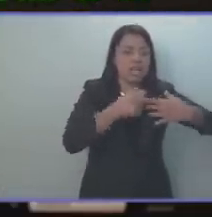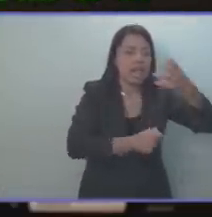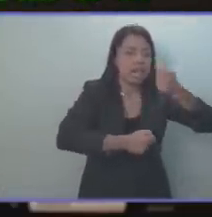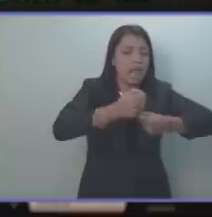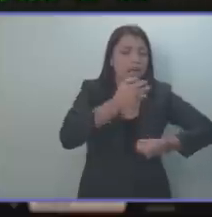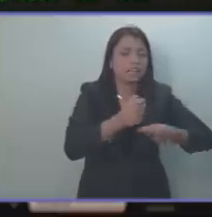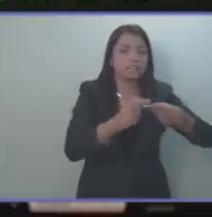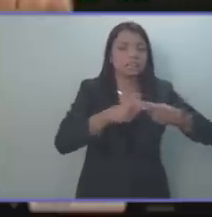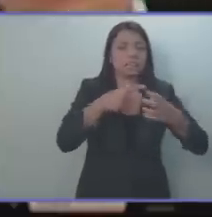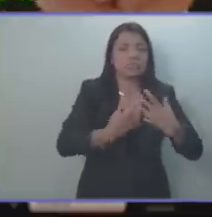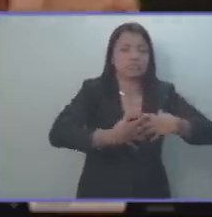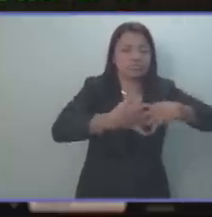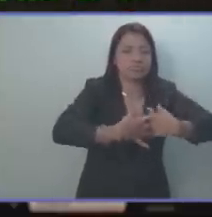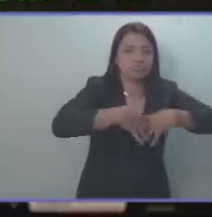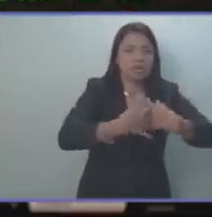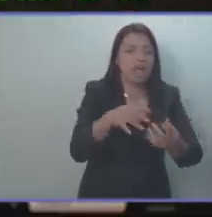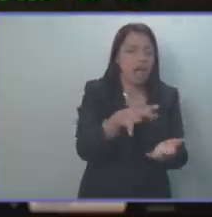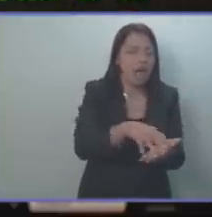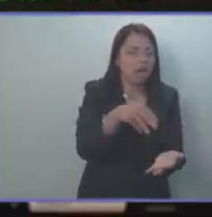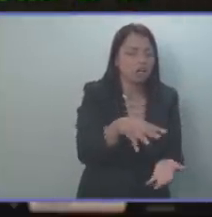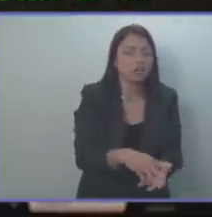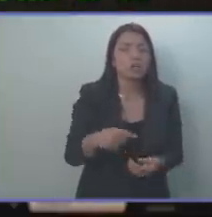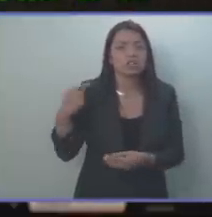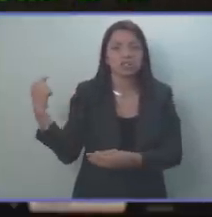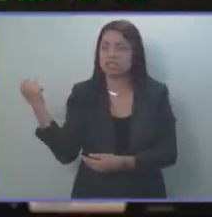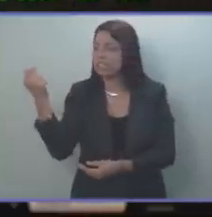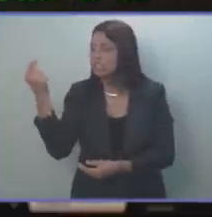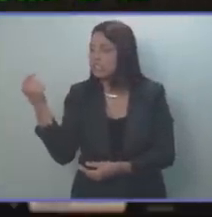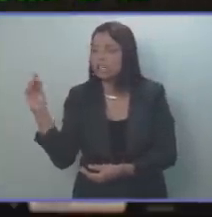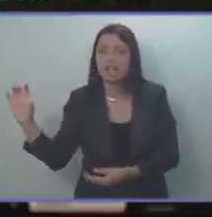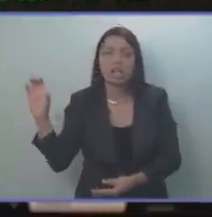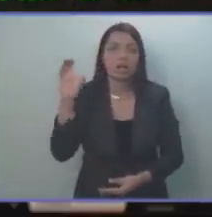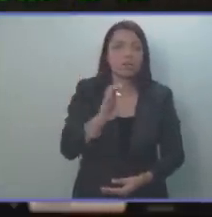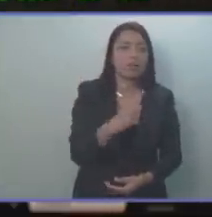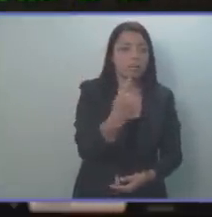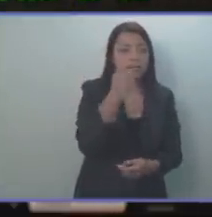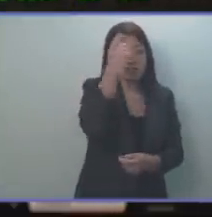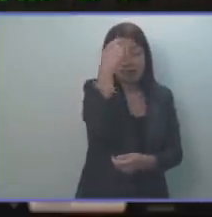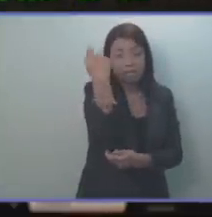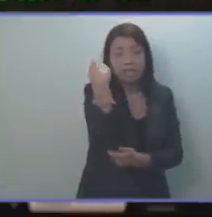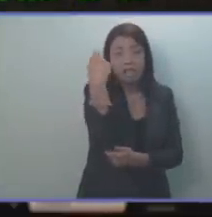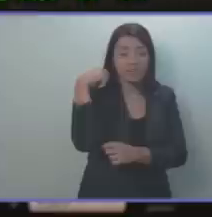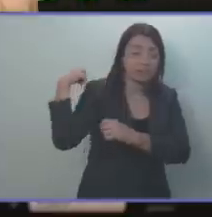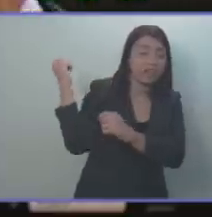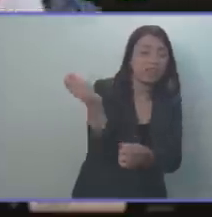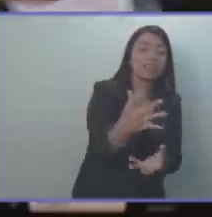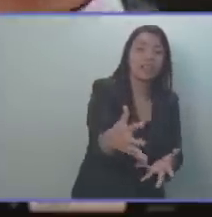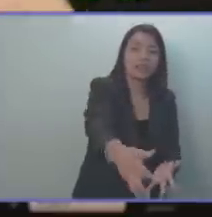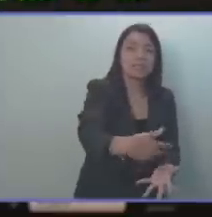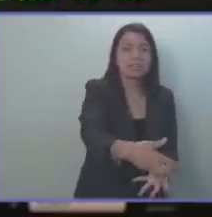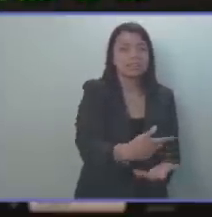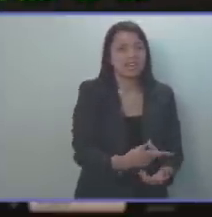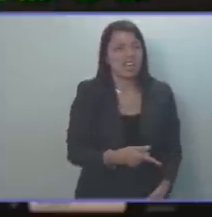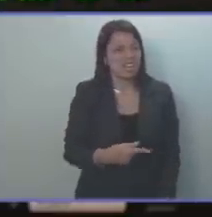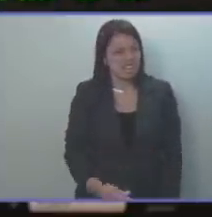arroz, dinero para los pescadores de Cangrejera en La Libertad,